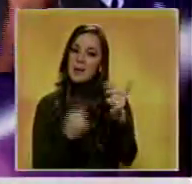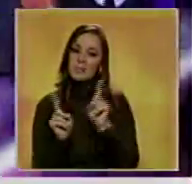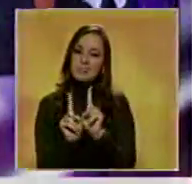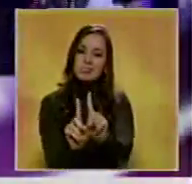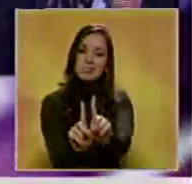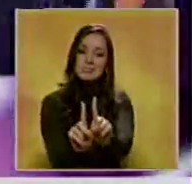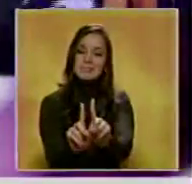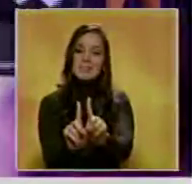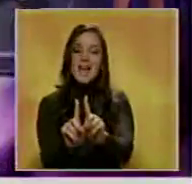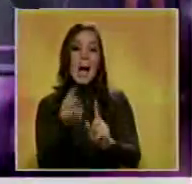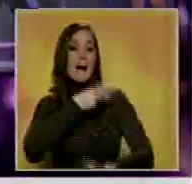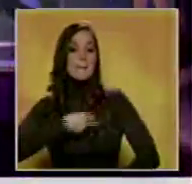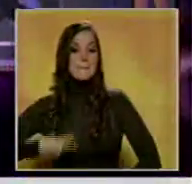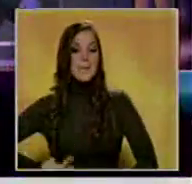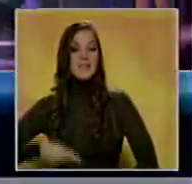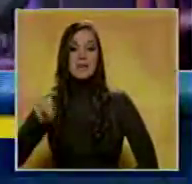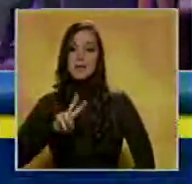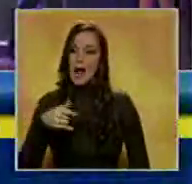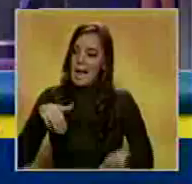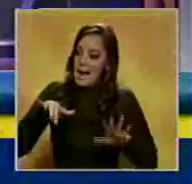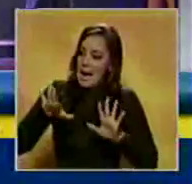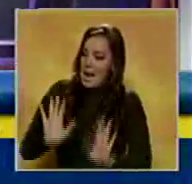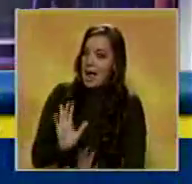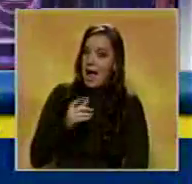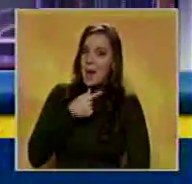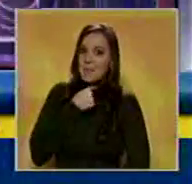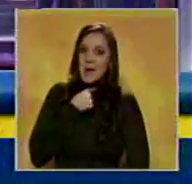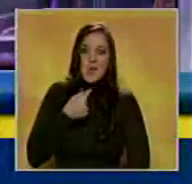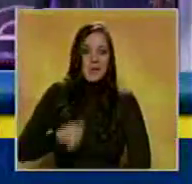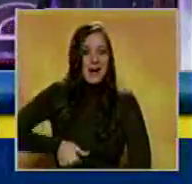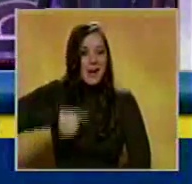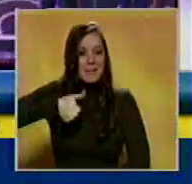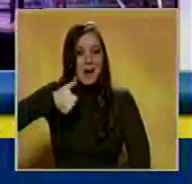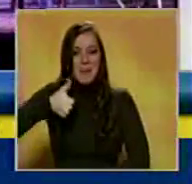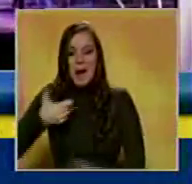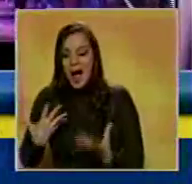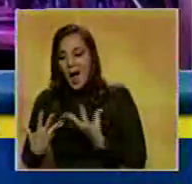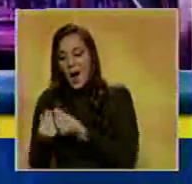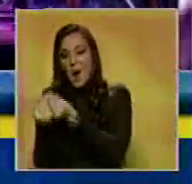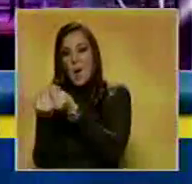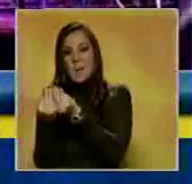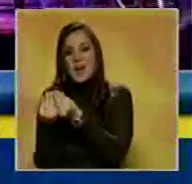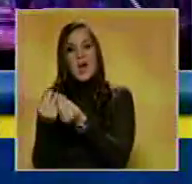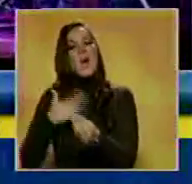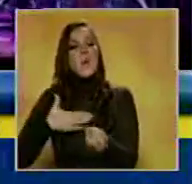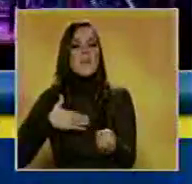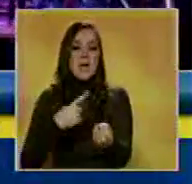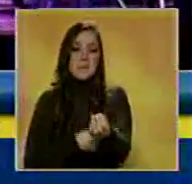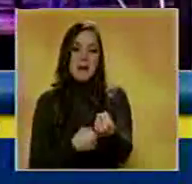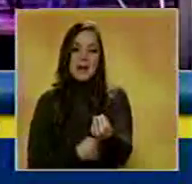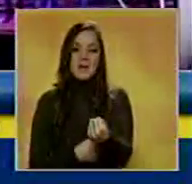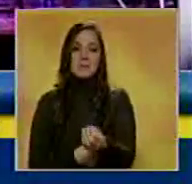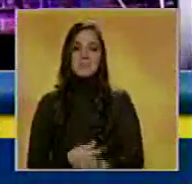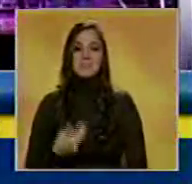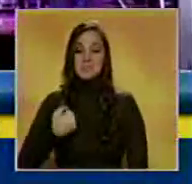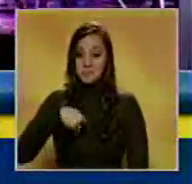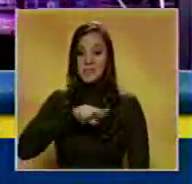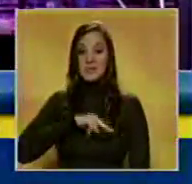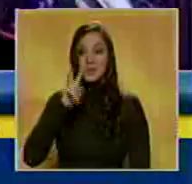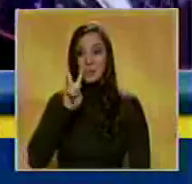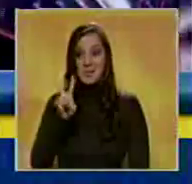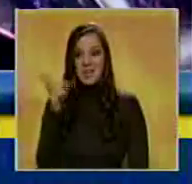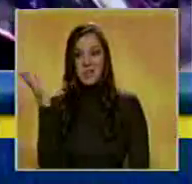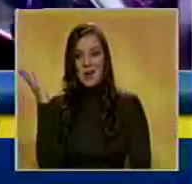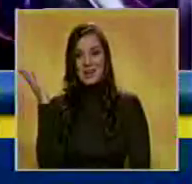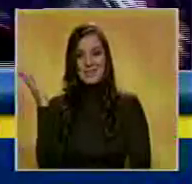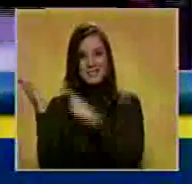supuesto, me encantaría. Sería una experiencia fabulosa, y más todavía en compañía de George. Claro que sí. Ustedes se la comieron, nosotros estamos viendo eso en pantalla